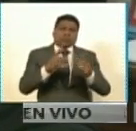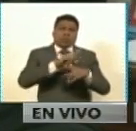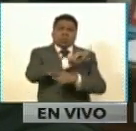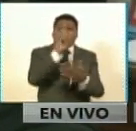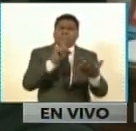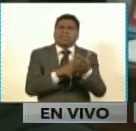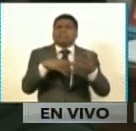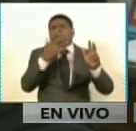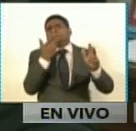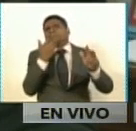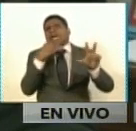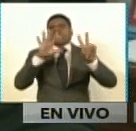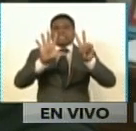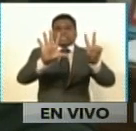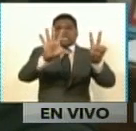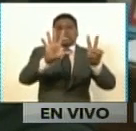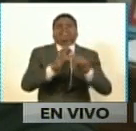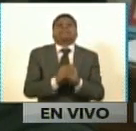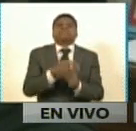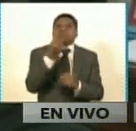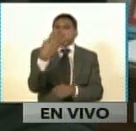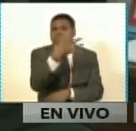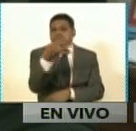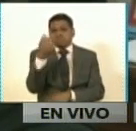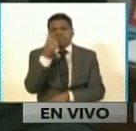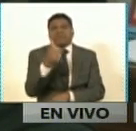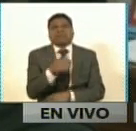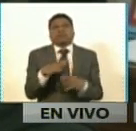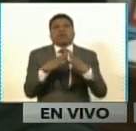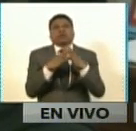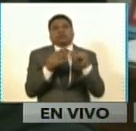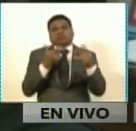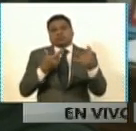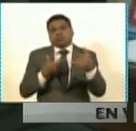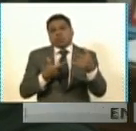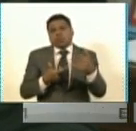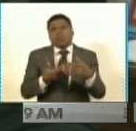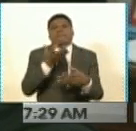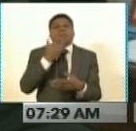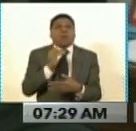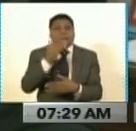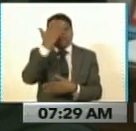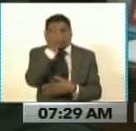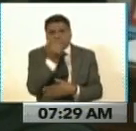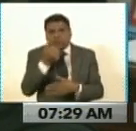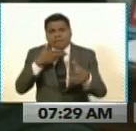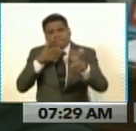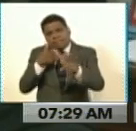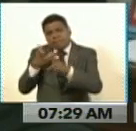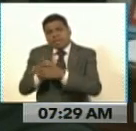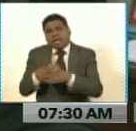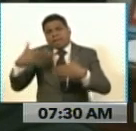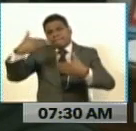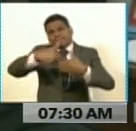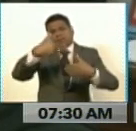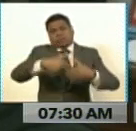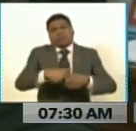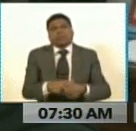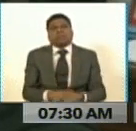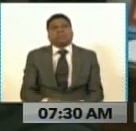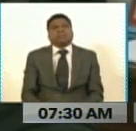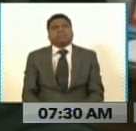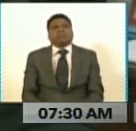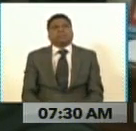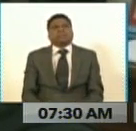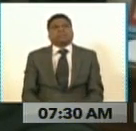el aspecto de la lucha contra el contrabando hemos sido muy ferrio muy Severo el señor general de división Carlos janes figueredo y